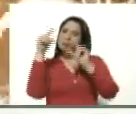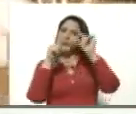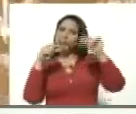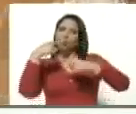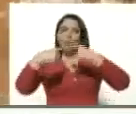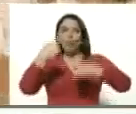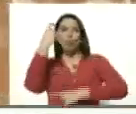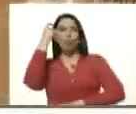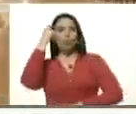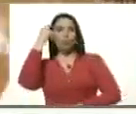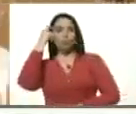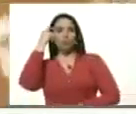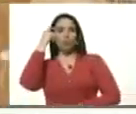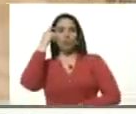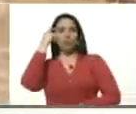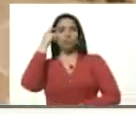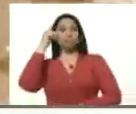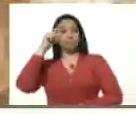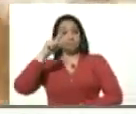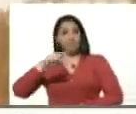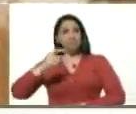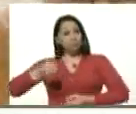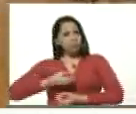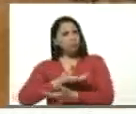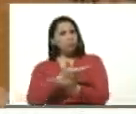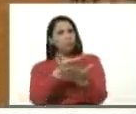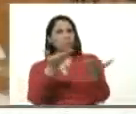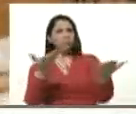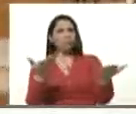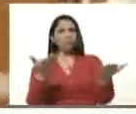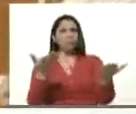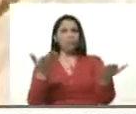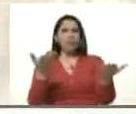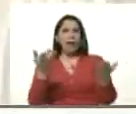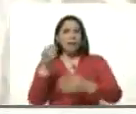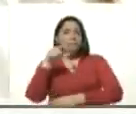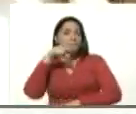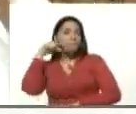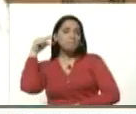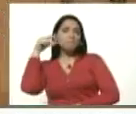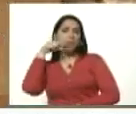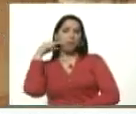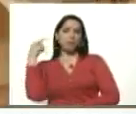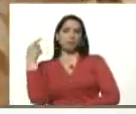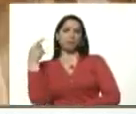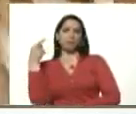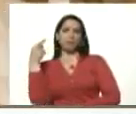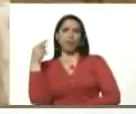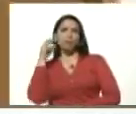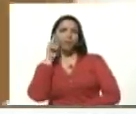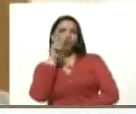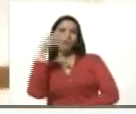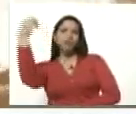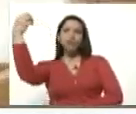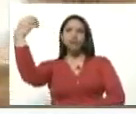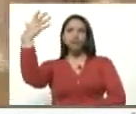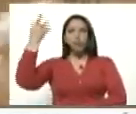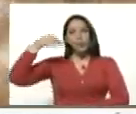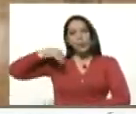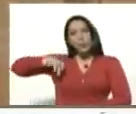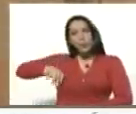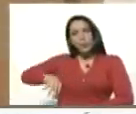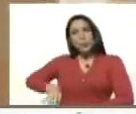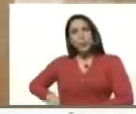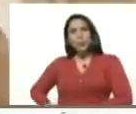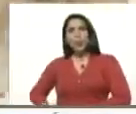cotidiana. Y al ponerse el crepúsculo amarillo, Fidel se mete el sol en el bolsillo